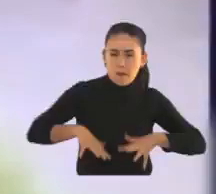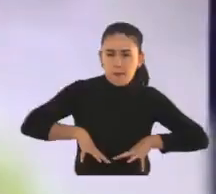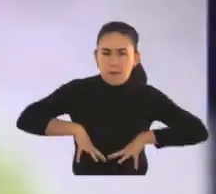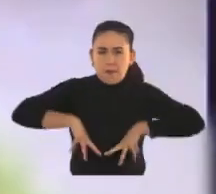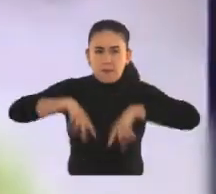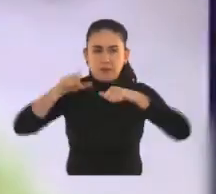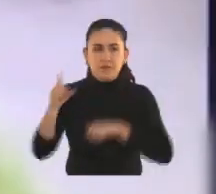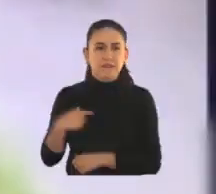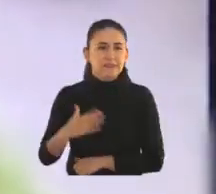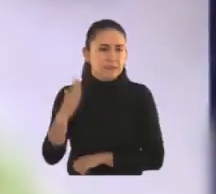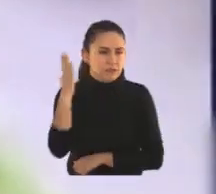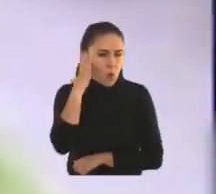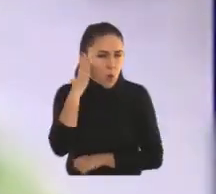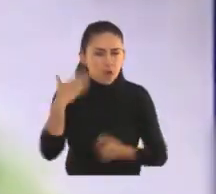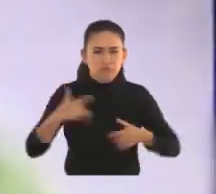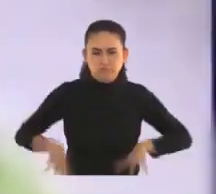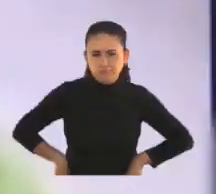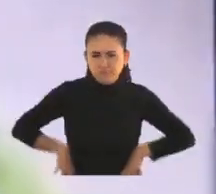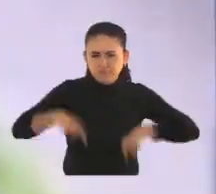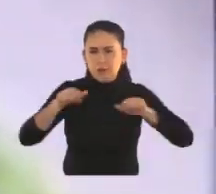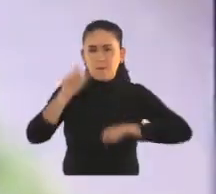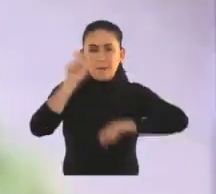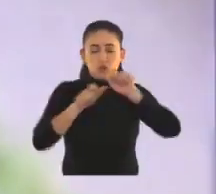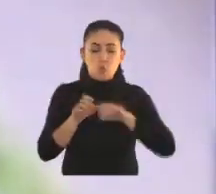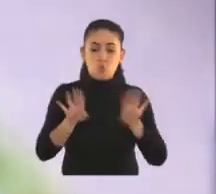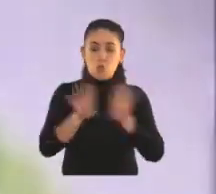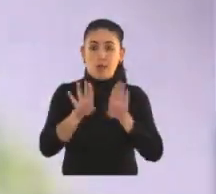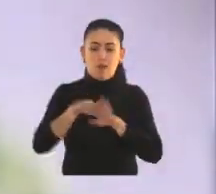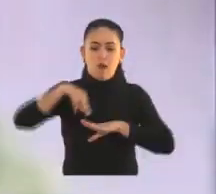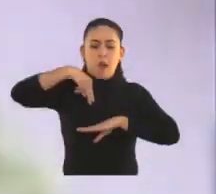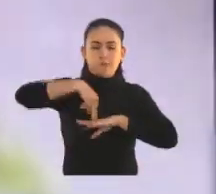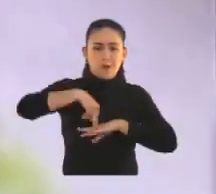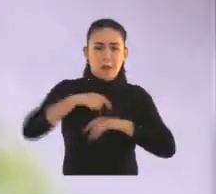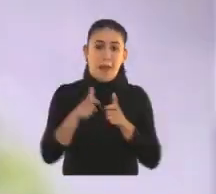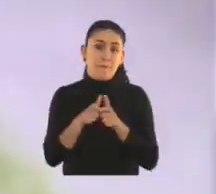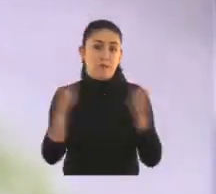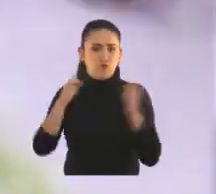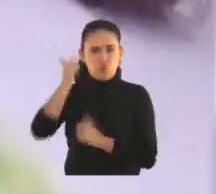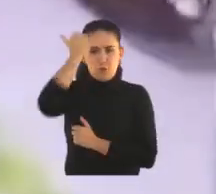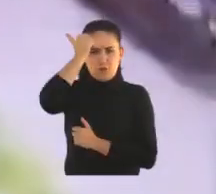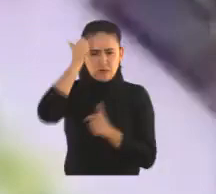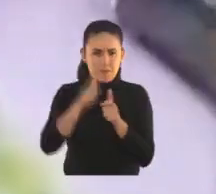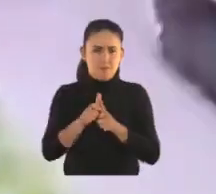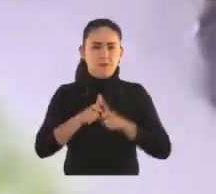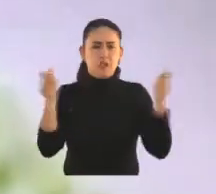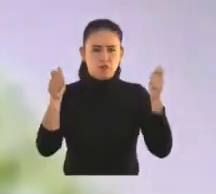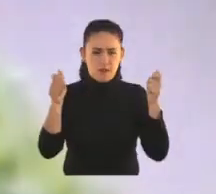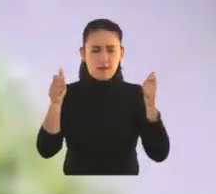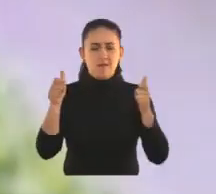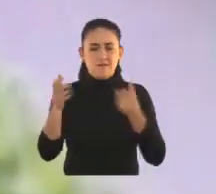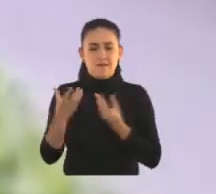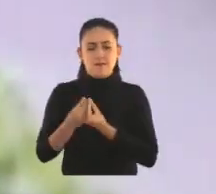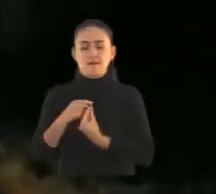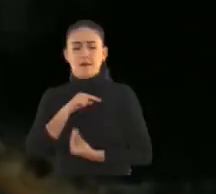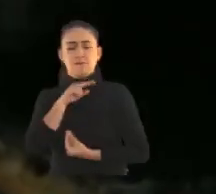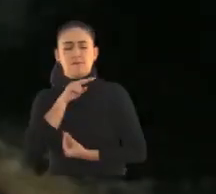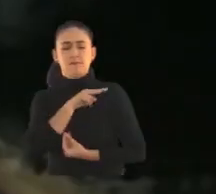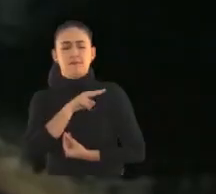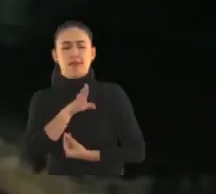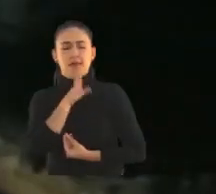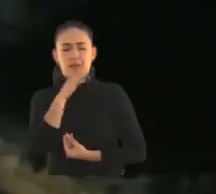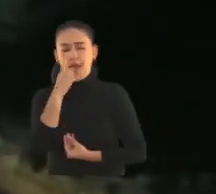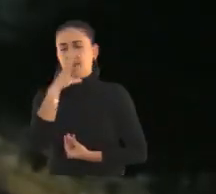robaron teléfonos celulares a las personas que se encontraban en la puerta, muchos de ellos docentes, y así las autoridades lograron identificar. 5 fueron